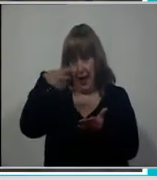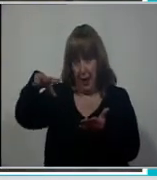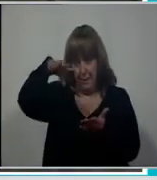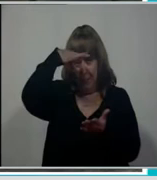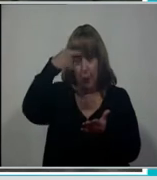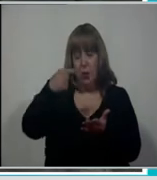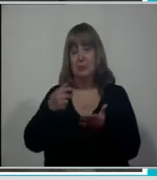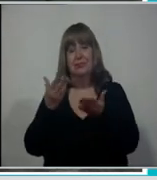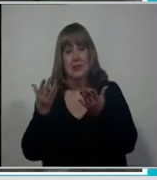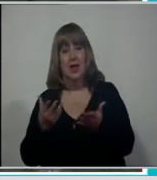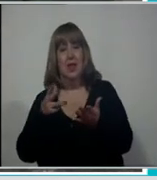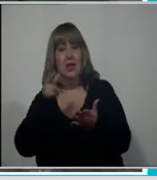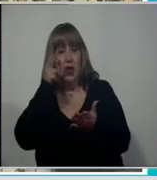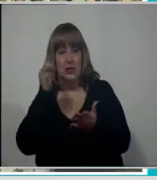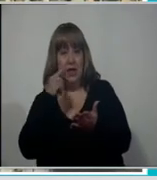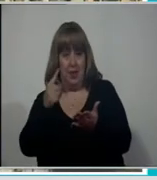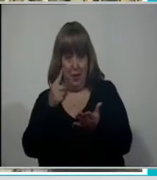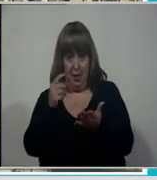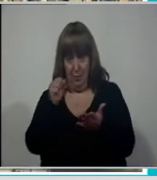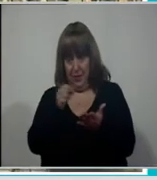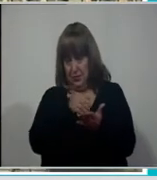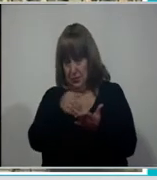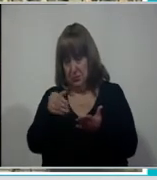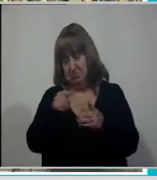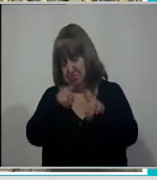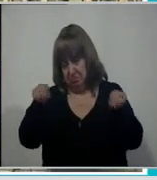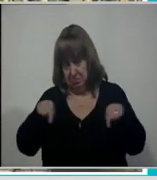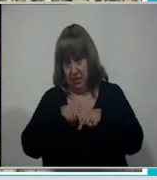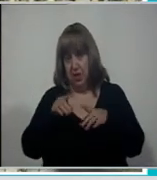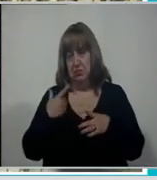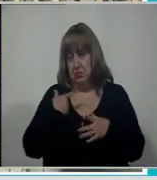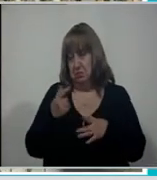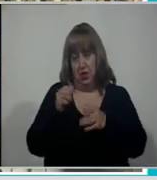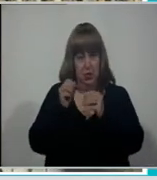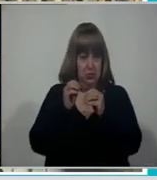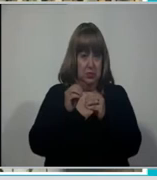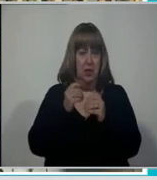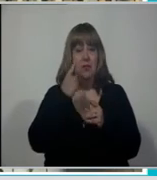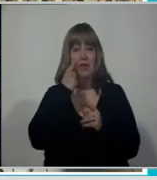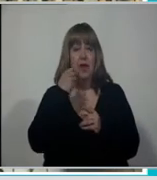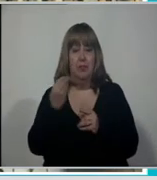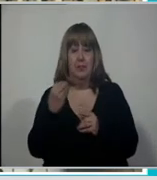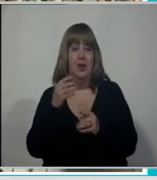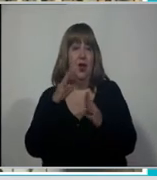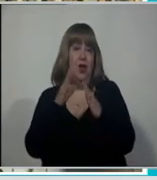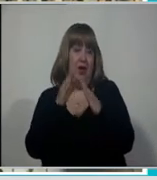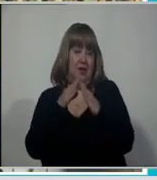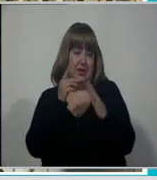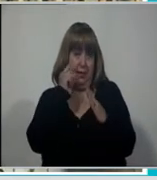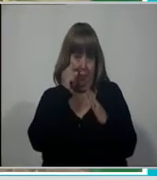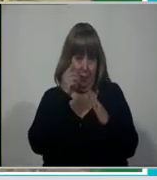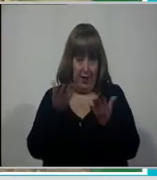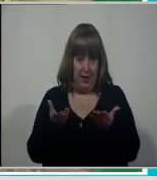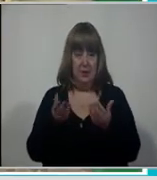millones de pesos nunca al día de hoy salgado bien una calle de tierra con los padres dignamente pero bien la casa los padres no es una persona que se enriqueció la función